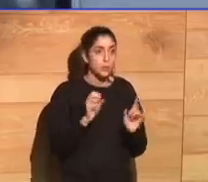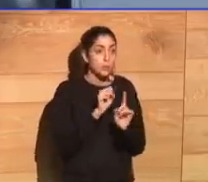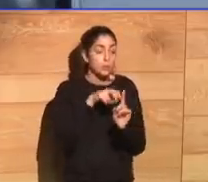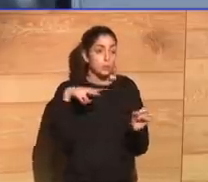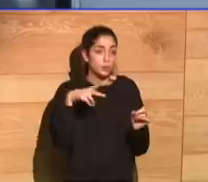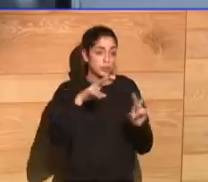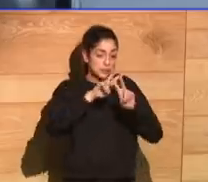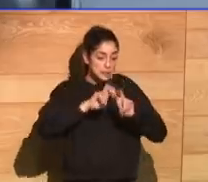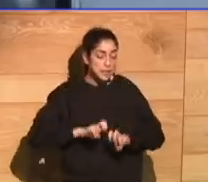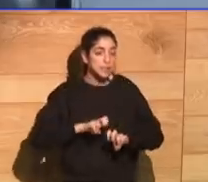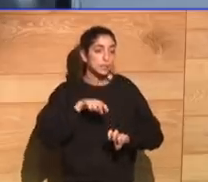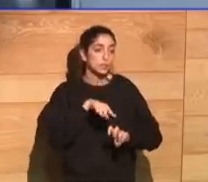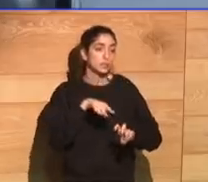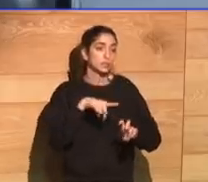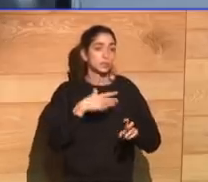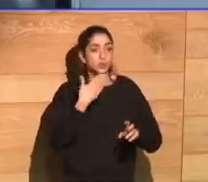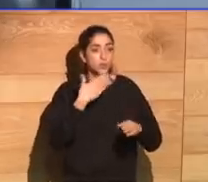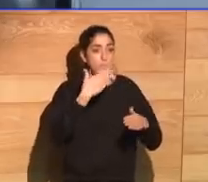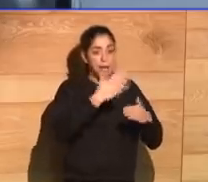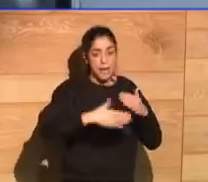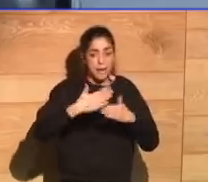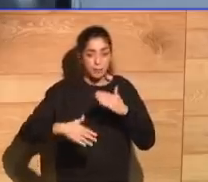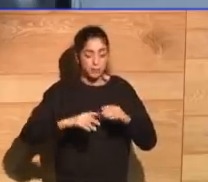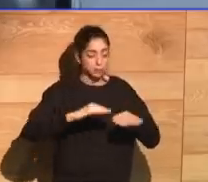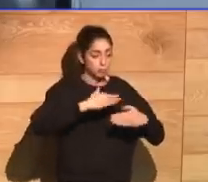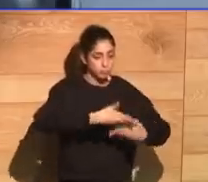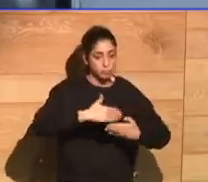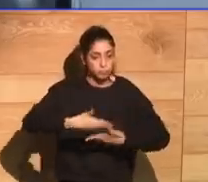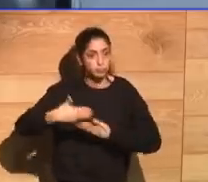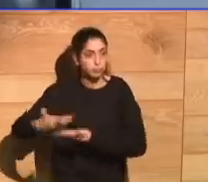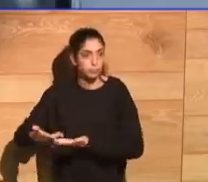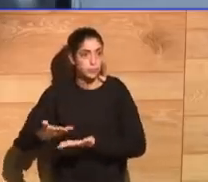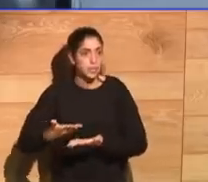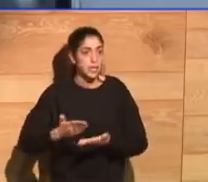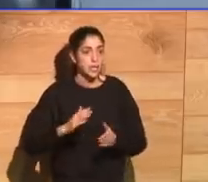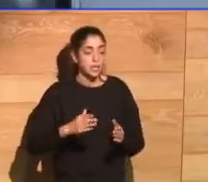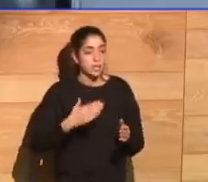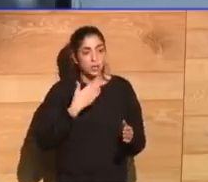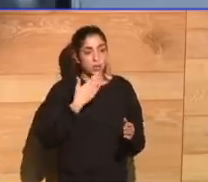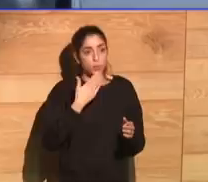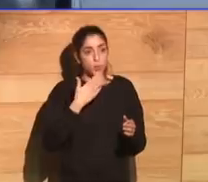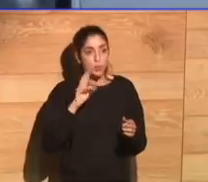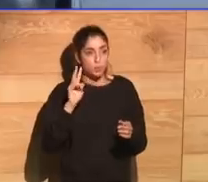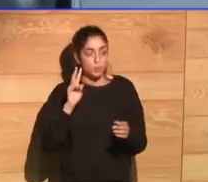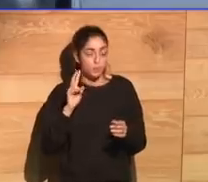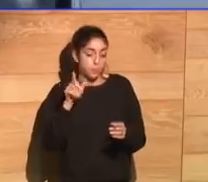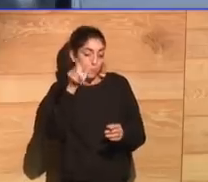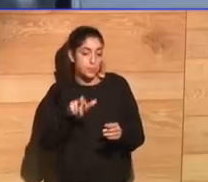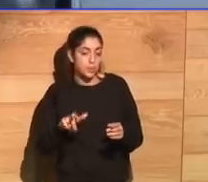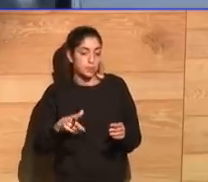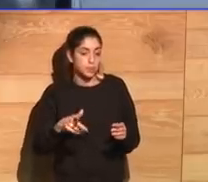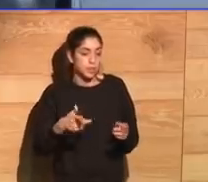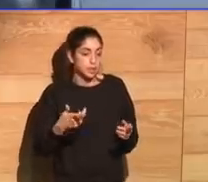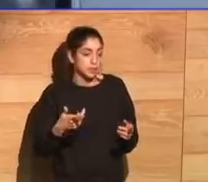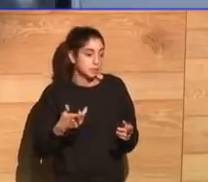analítico y que, sin embargo, cruzan todas las líneas y se instalan en el corazón de la gente por, claro, mil razones. Porque sí. Y se le perdonan absolutamente